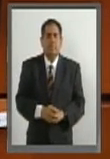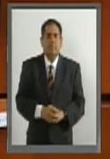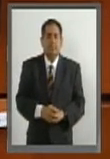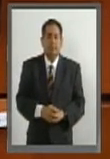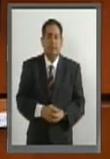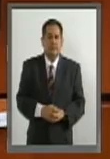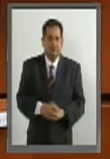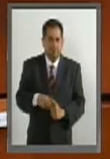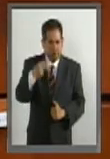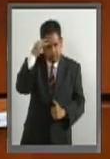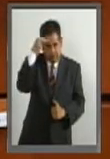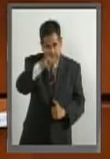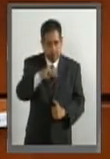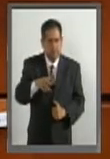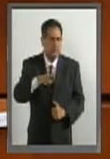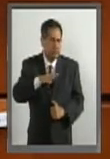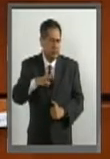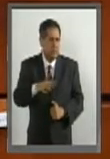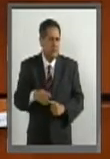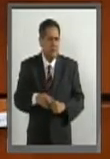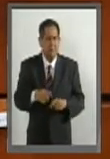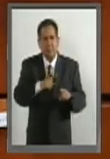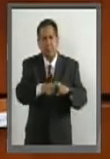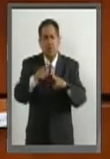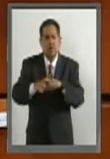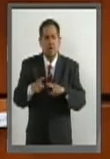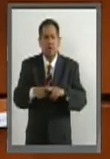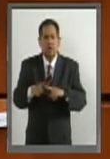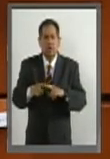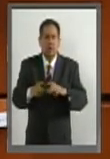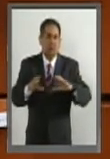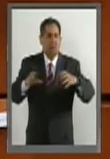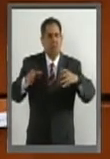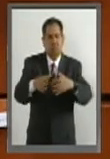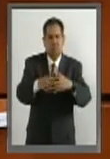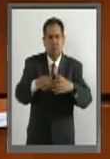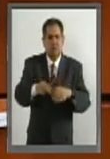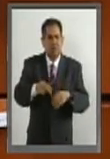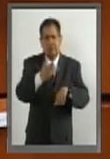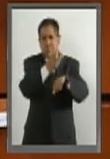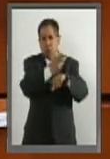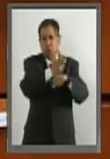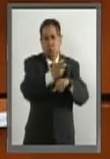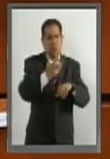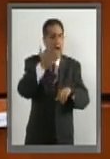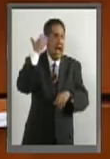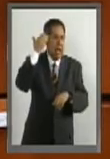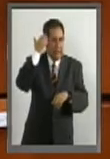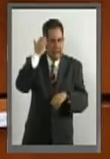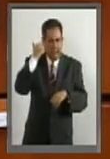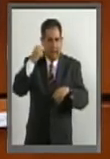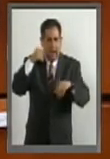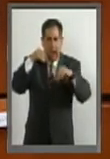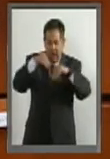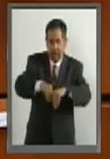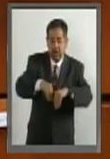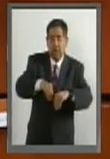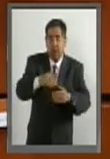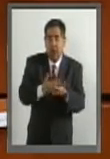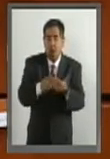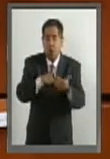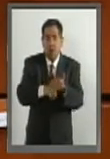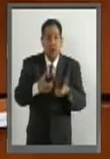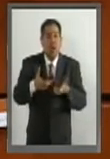En México operan todas las agencias norteamericanas que antes operaban disfrazadamente. Hoy están en el Paseo